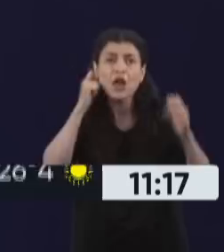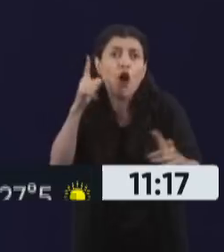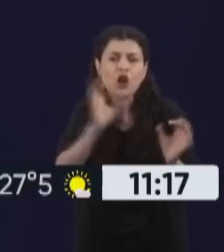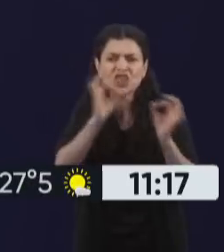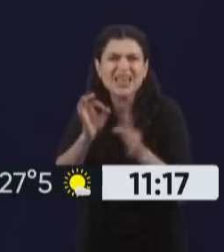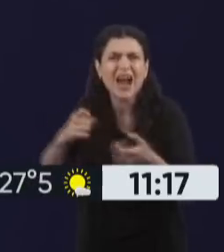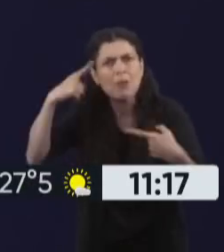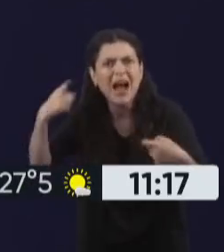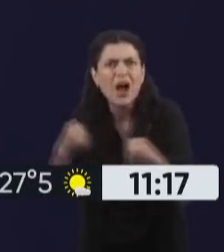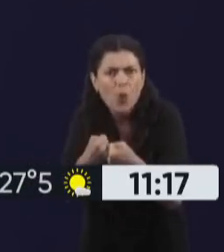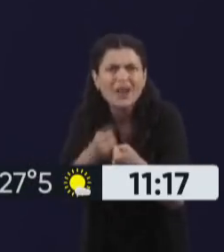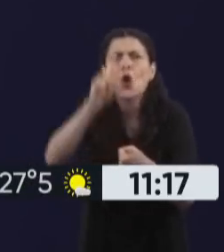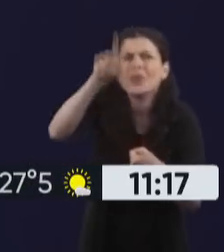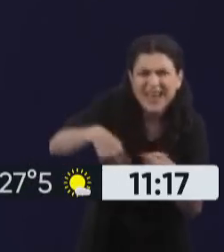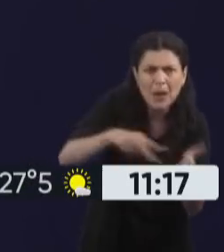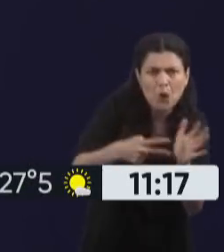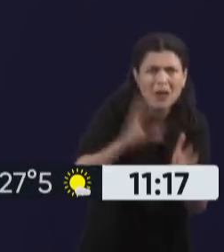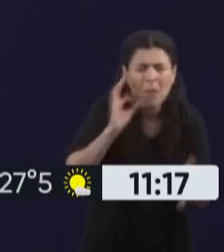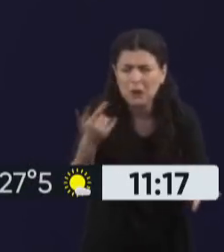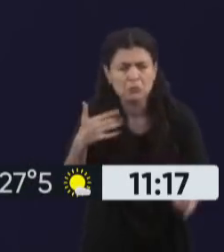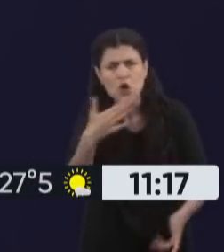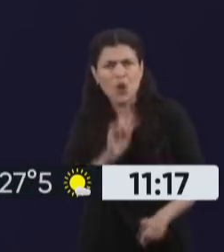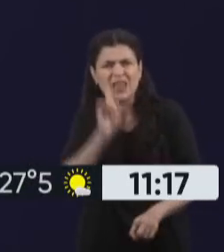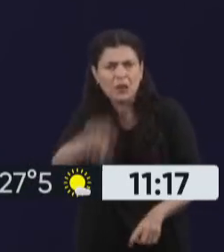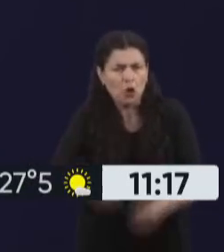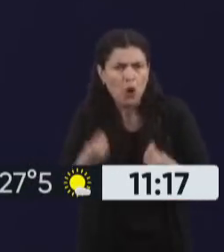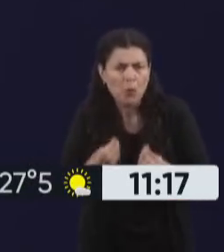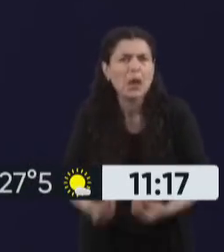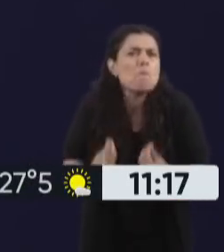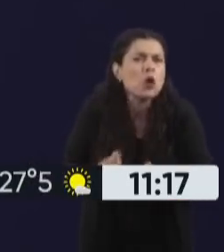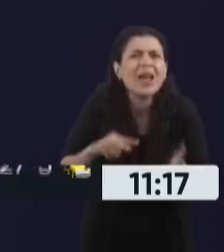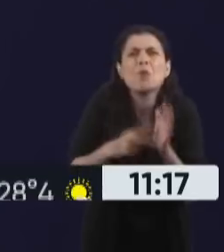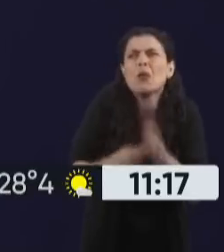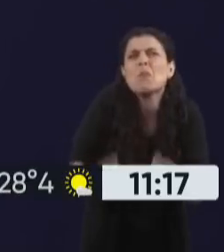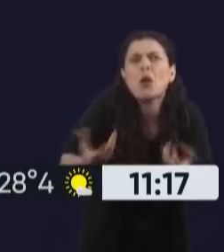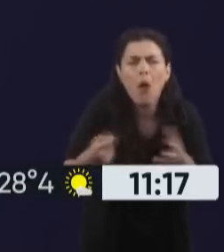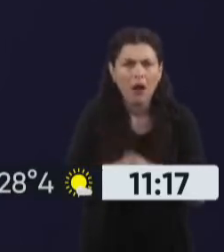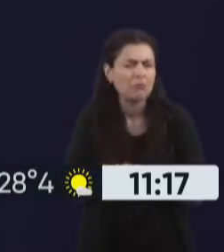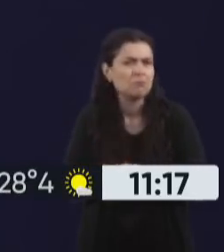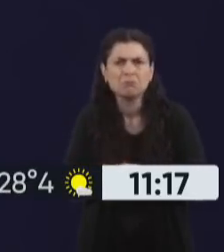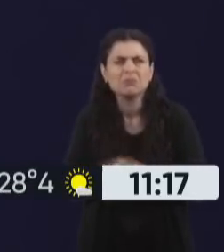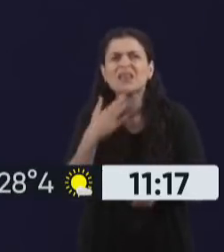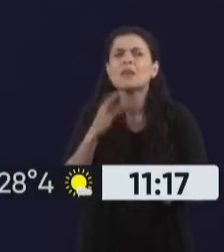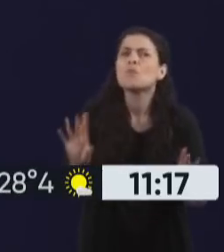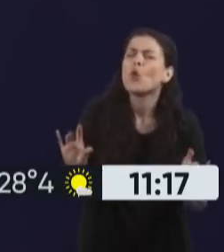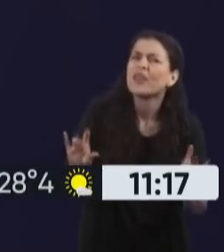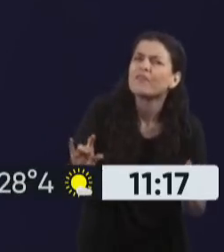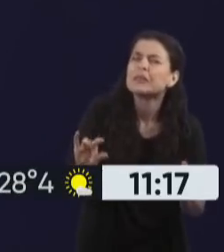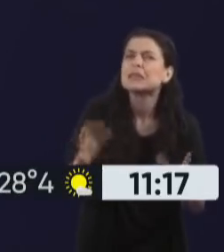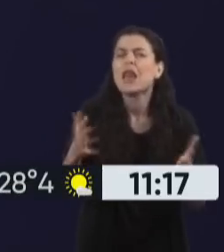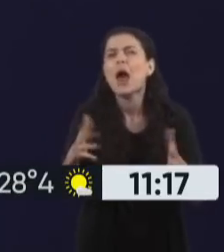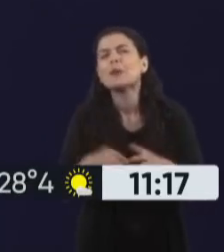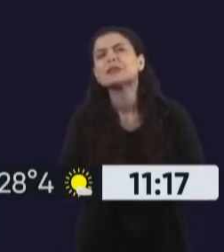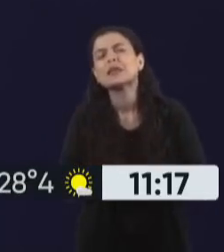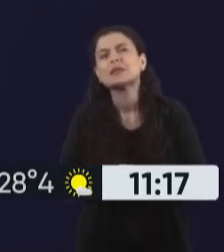debería generar ningún tipo de crítica. ¿Cuál sería la razón? Digo, la verdad es que es difícil muchas